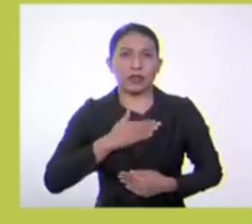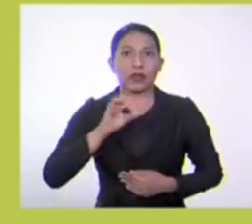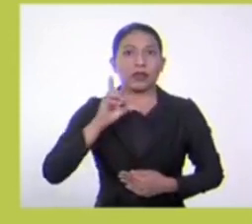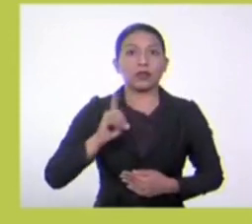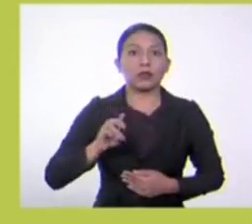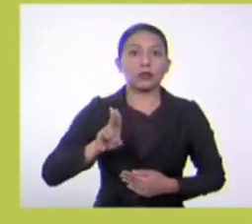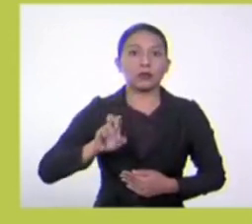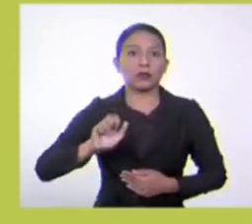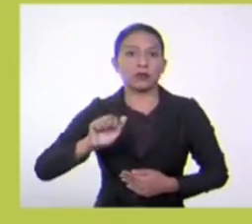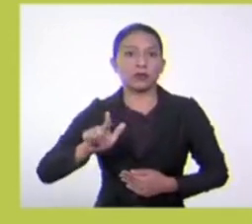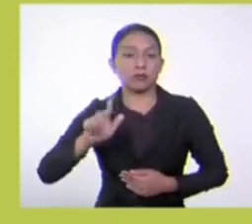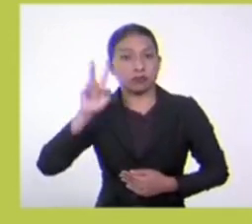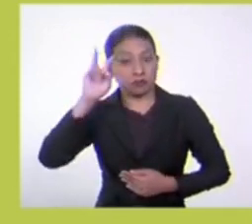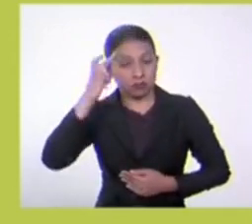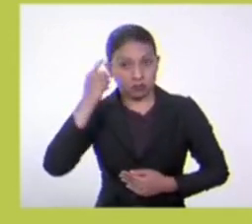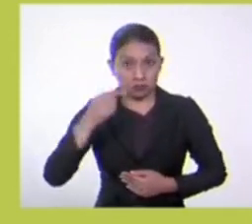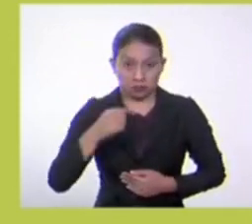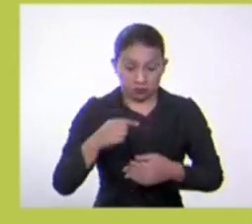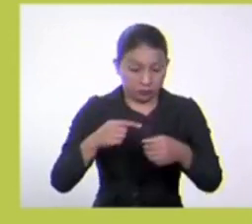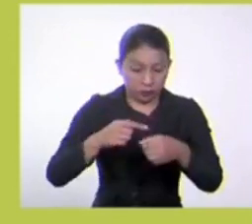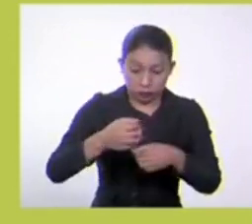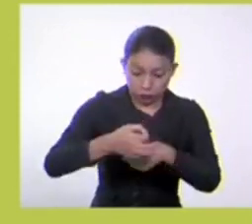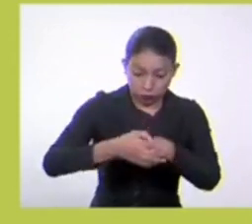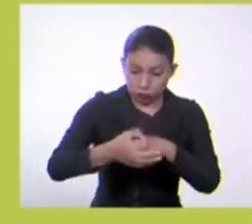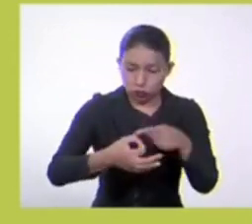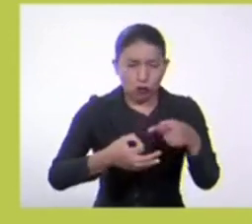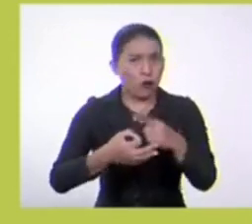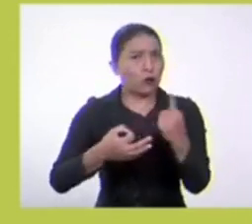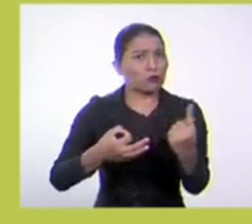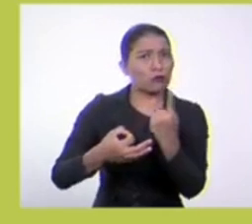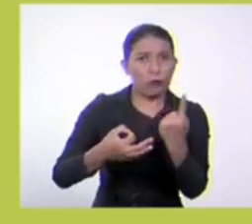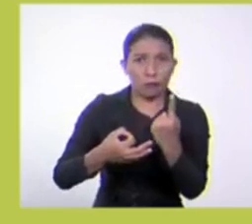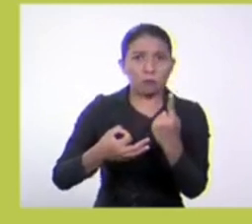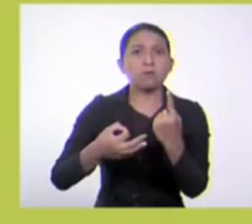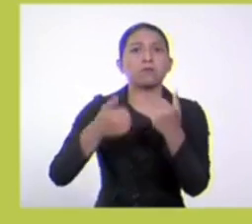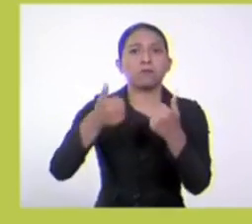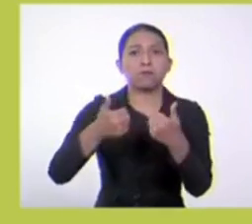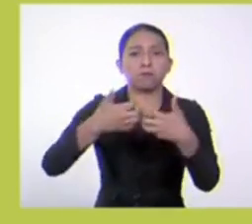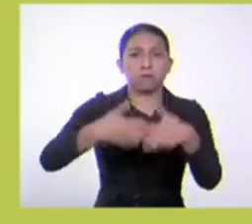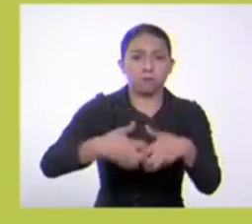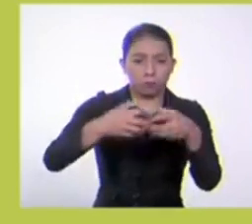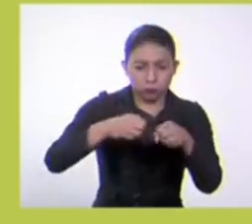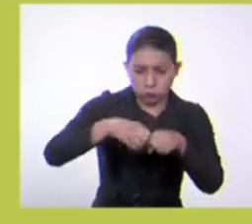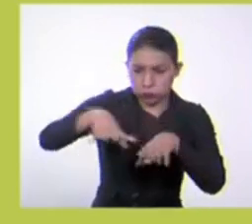unidad independiente y como bloque de construcción en los organismos vivos.